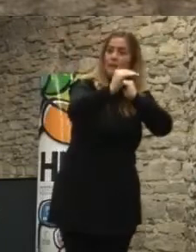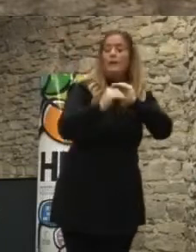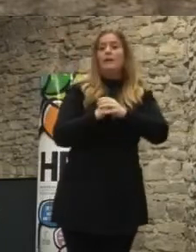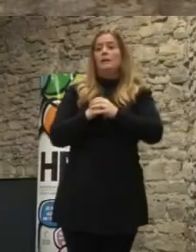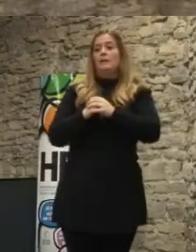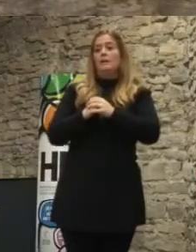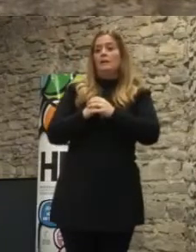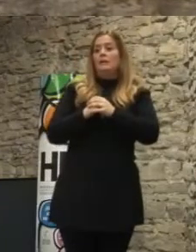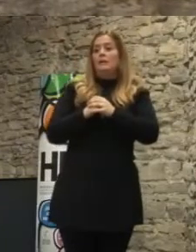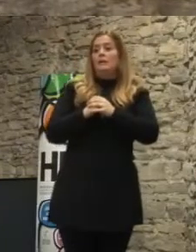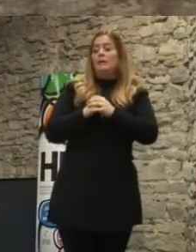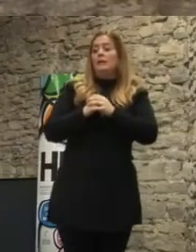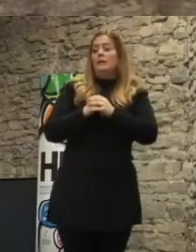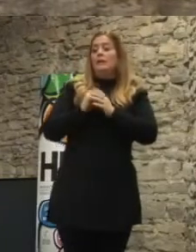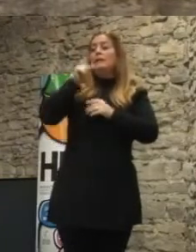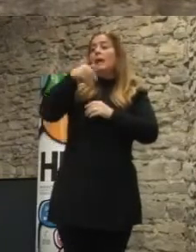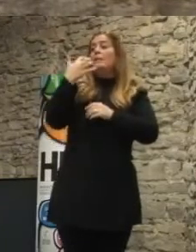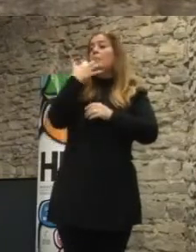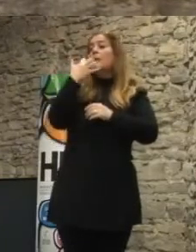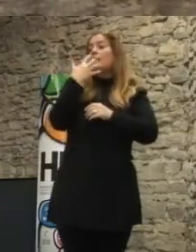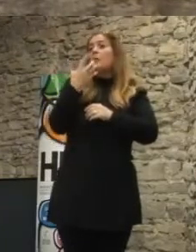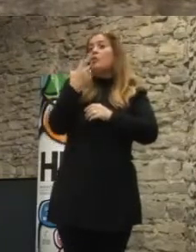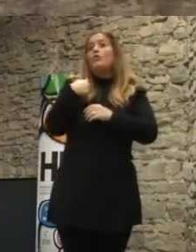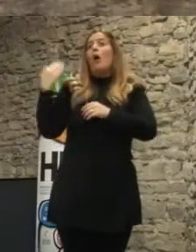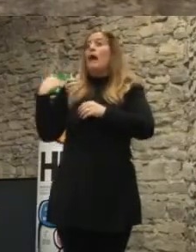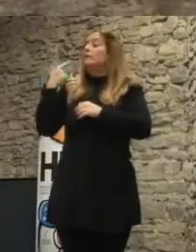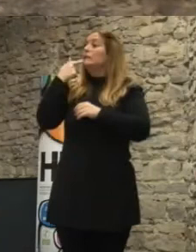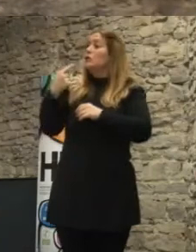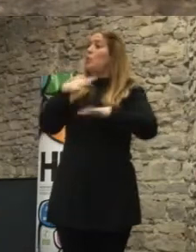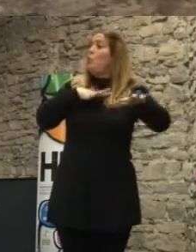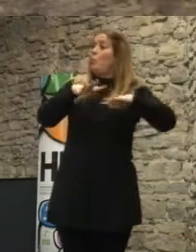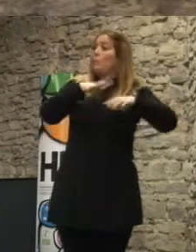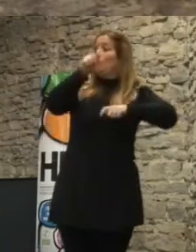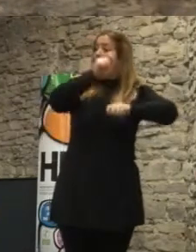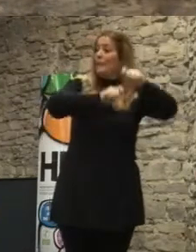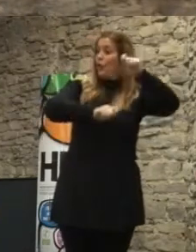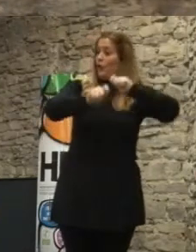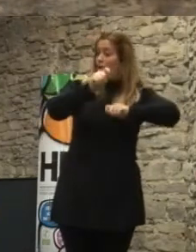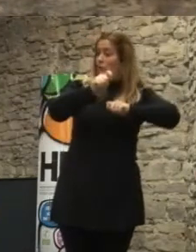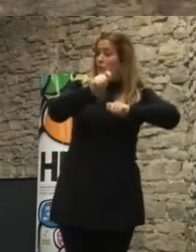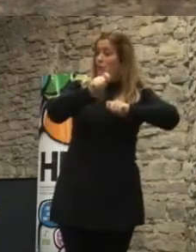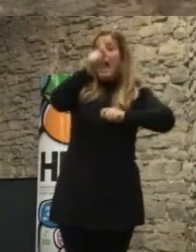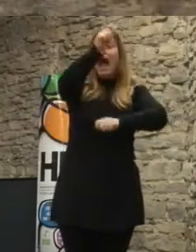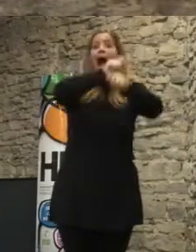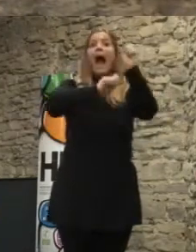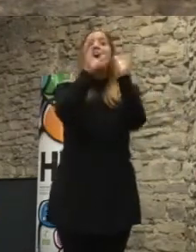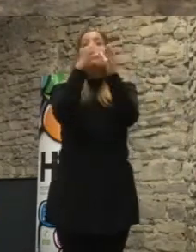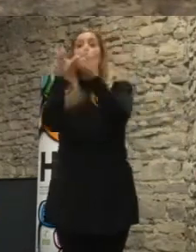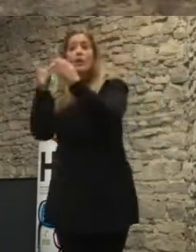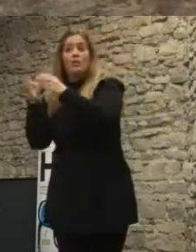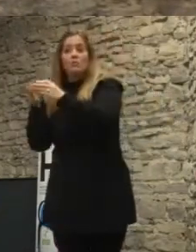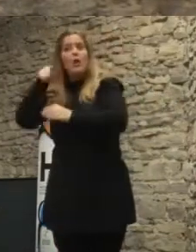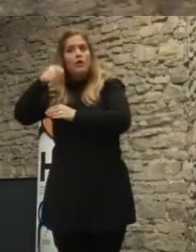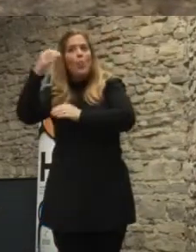Y tampoco pasa nada, yo, fijaros que he dicho, el hecho asociativo, el movimiento asociativo, el asociacionismo es lo que debe permanecer,